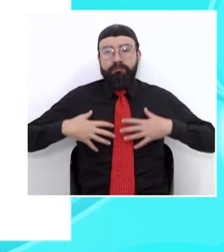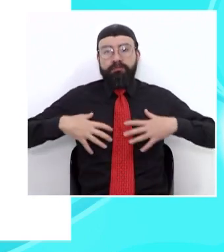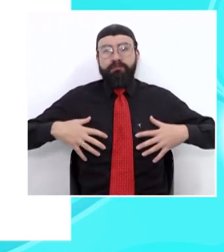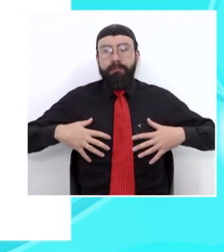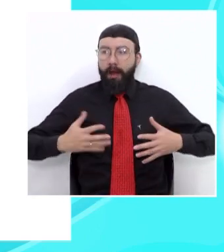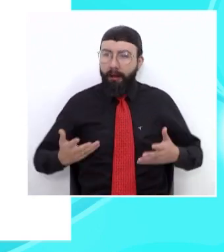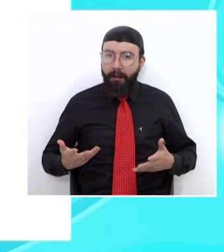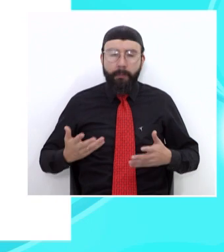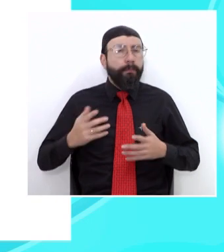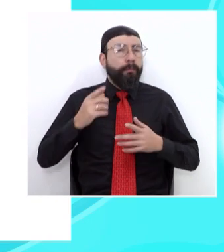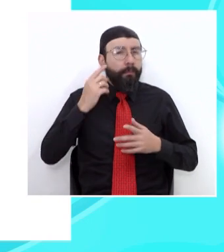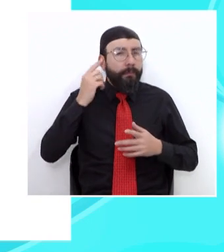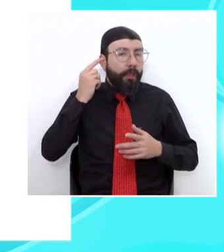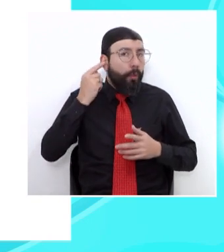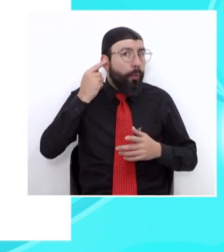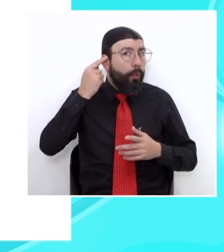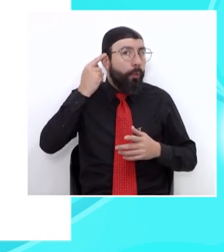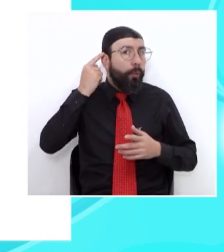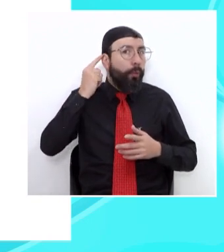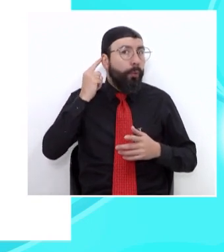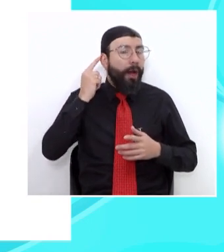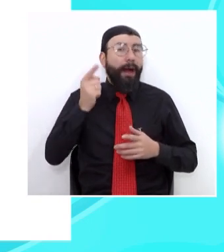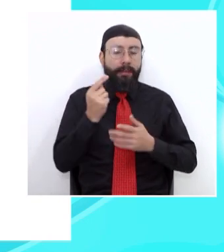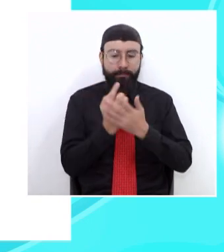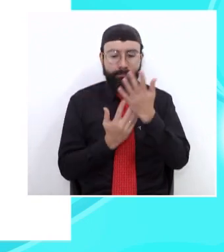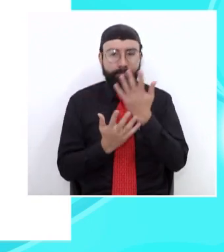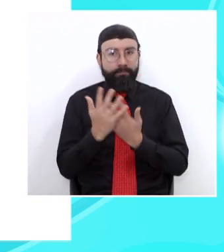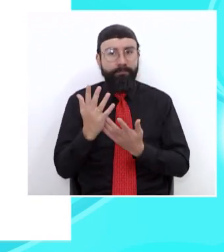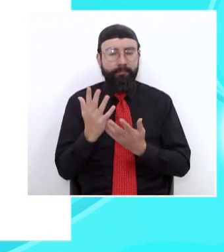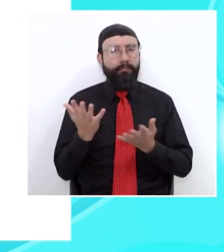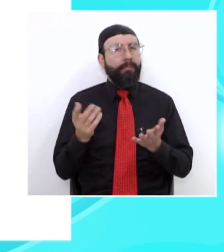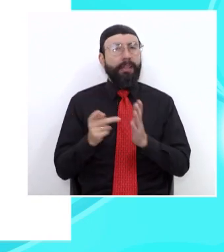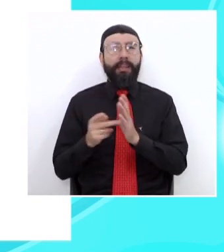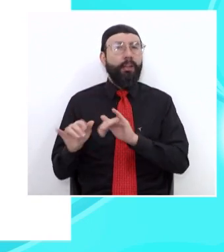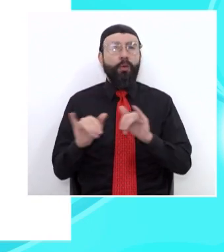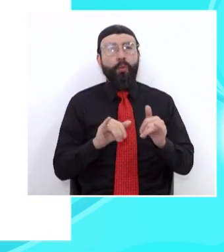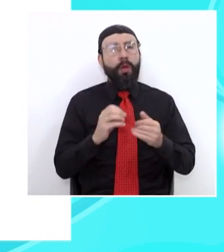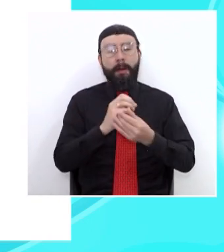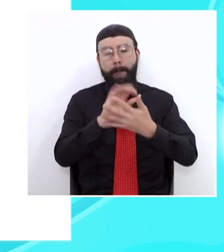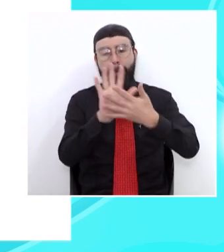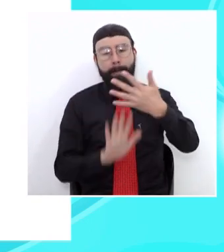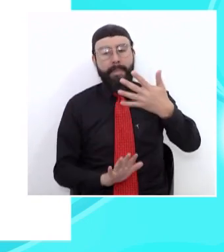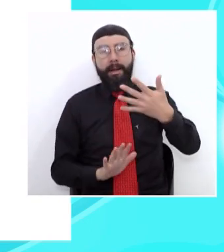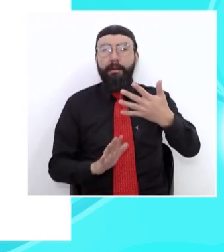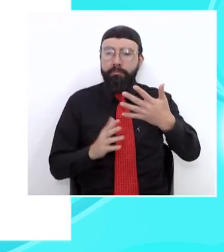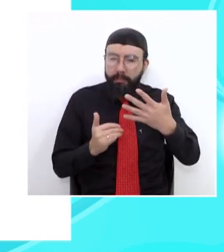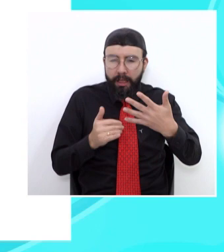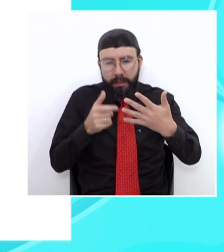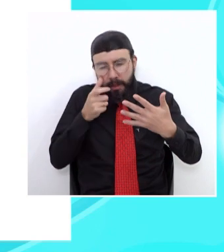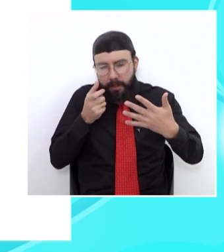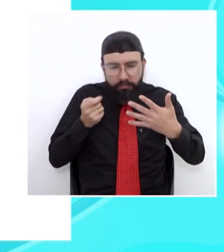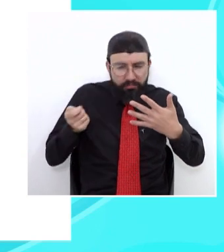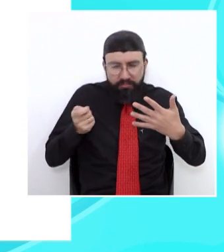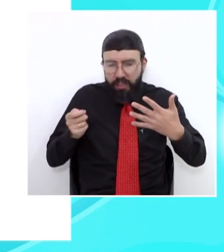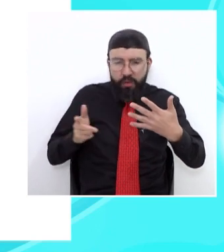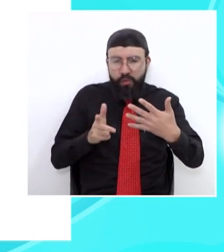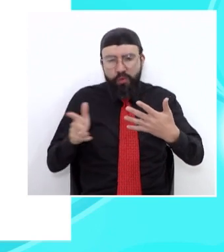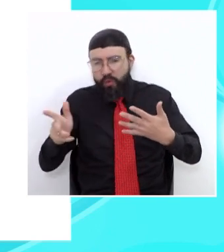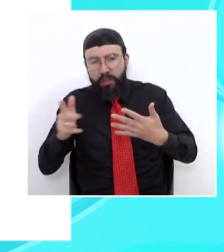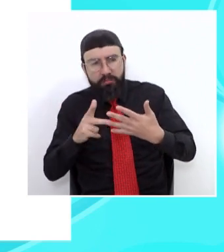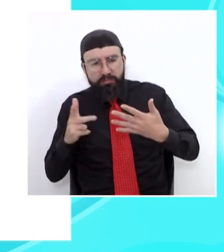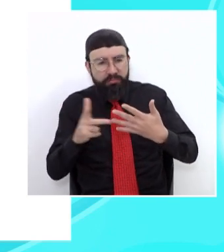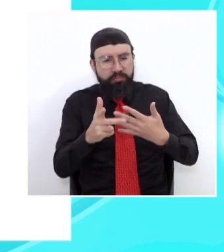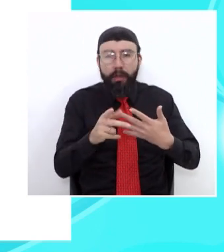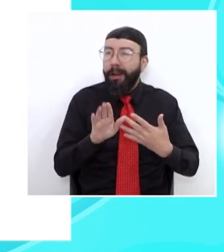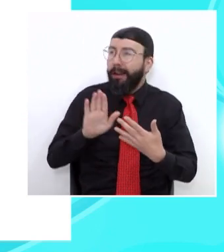la curvita de arriba están los miembros superiores. Entonces es un mapa por el cual nos podemos guiar. Como les digo, este es más desde la